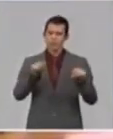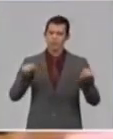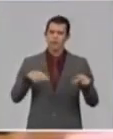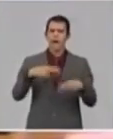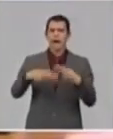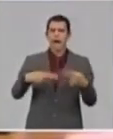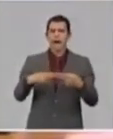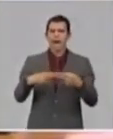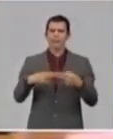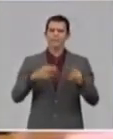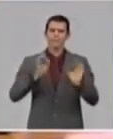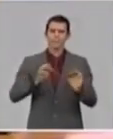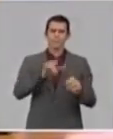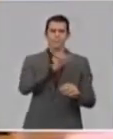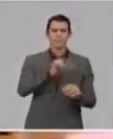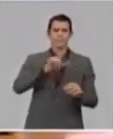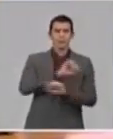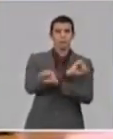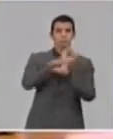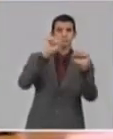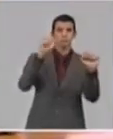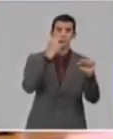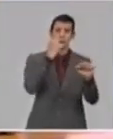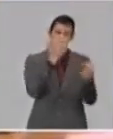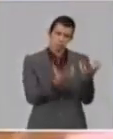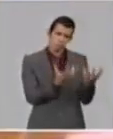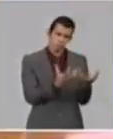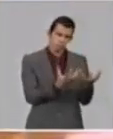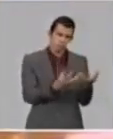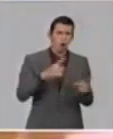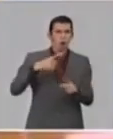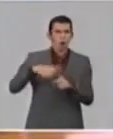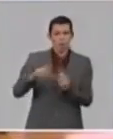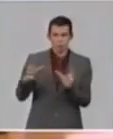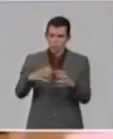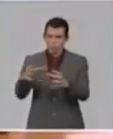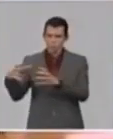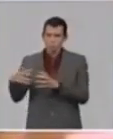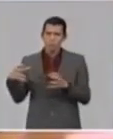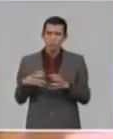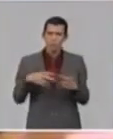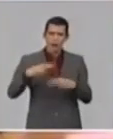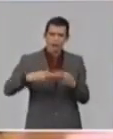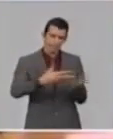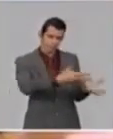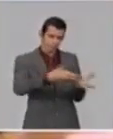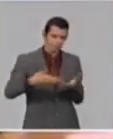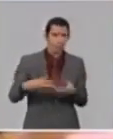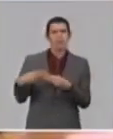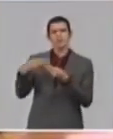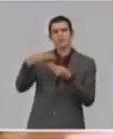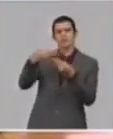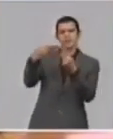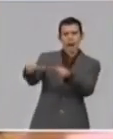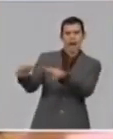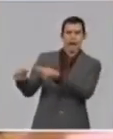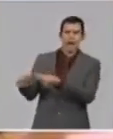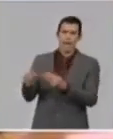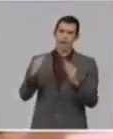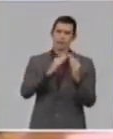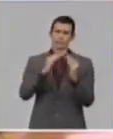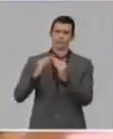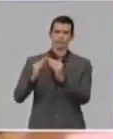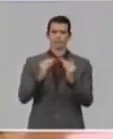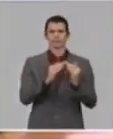termine este proceso se tendrán que quedar de manera permanente, porque son servicios que requieren los adultos mayores.